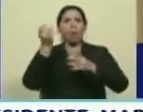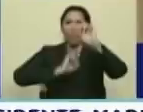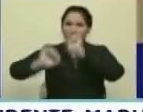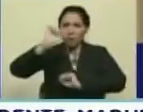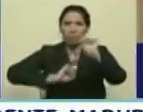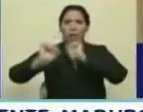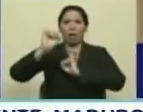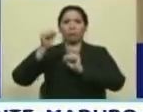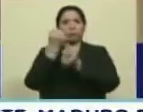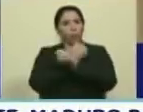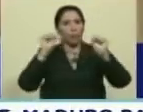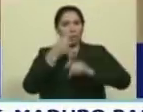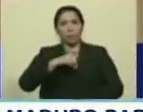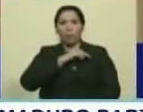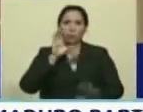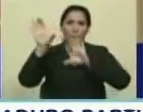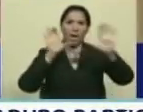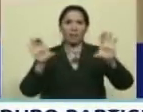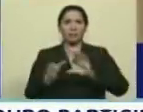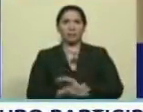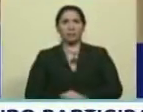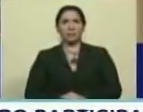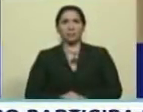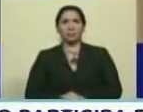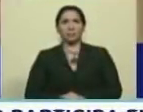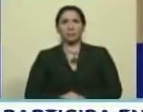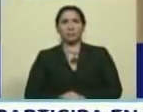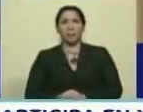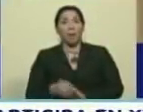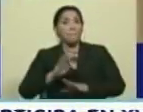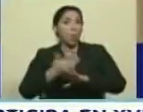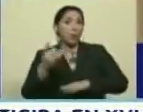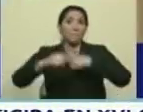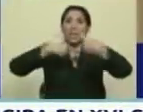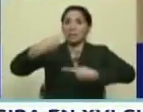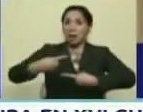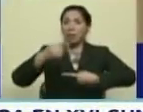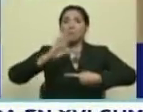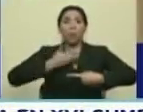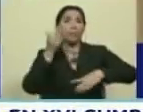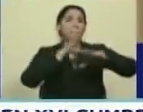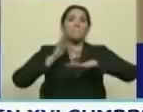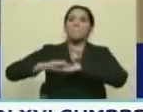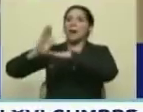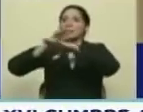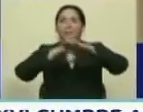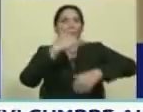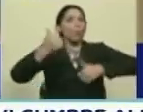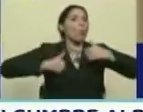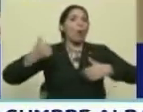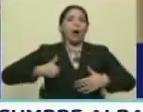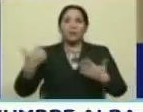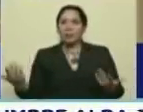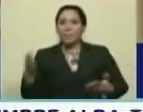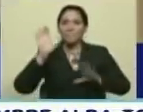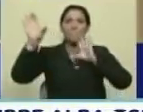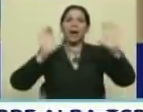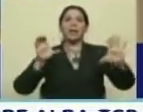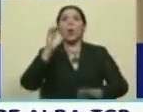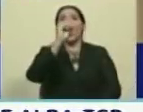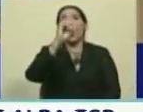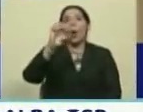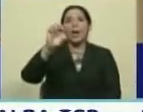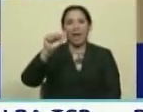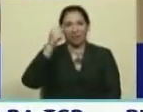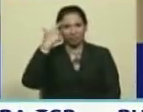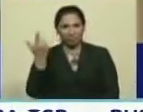la soberanía de nuestros países. Porque mañana esto puede pasar a cualquier país de la OEA.